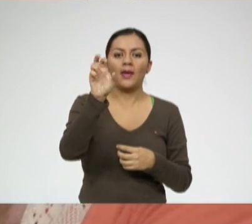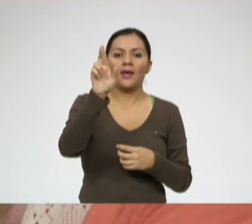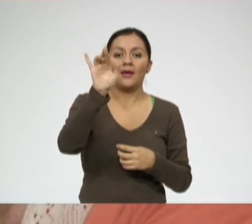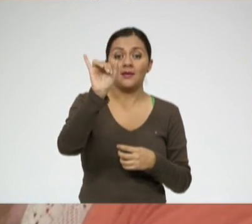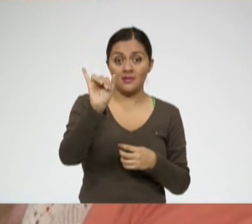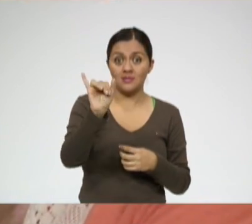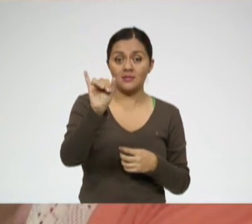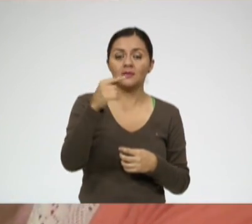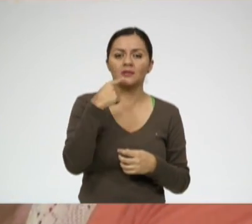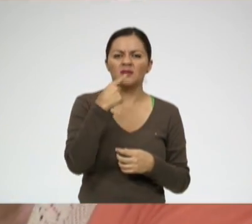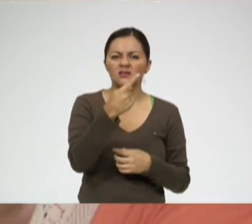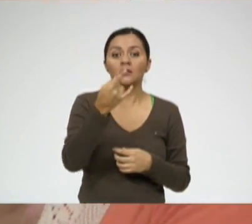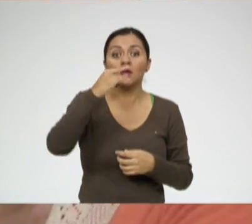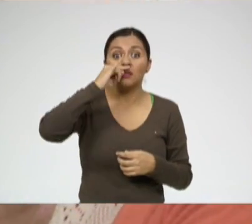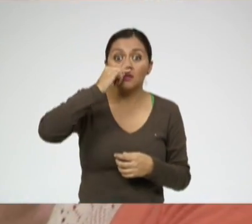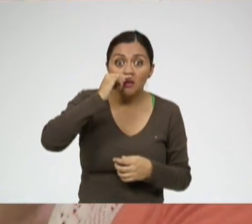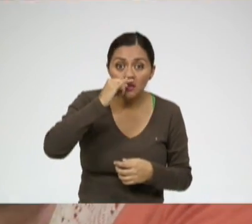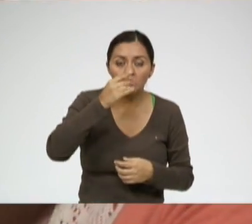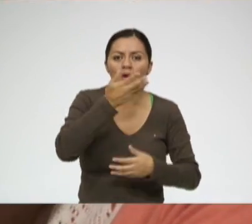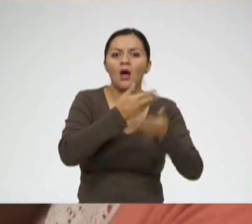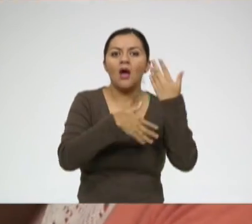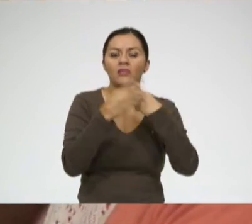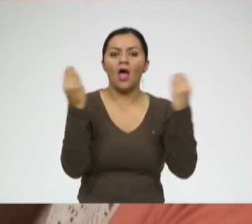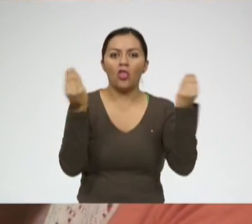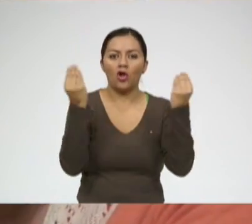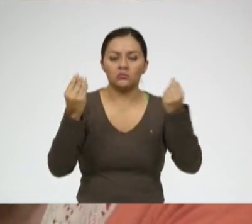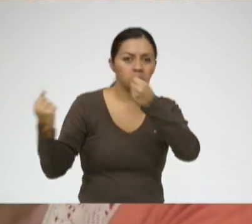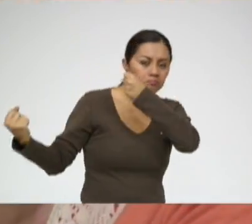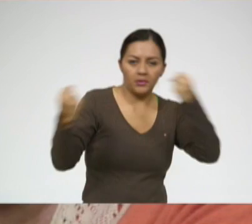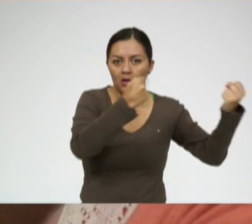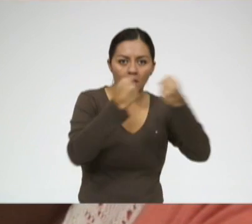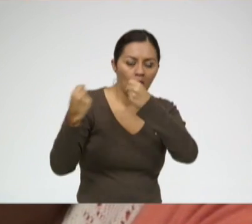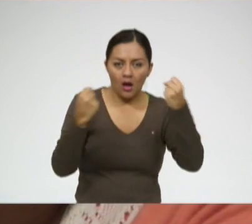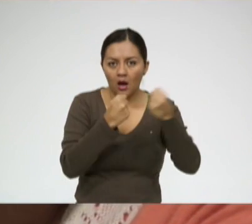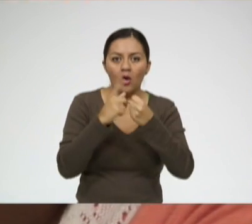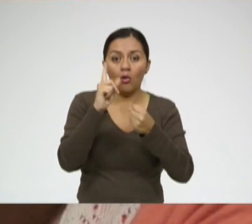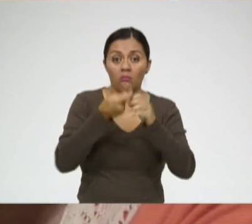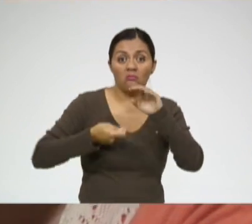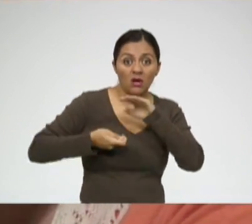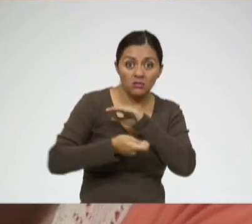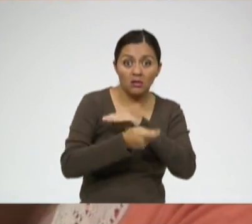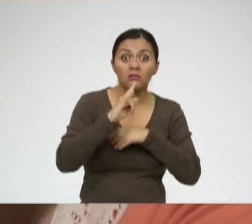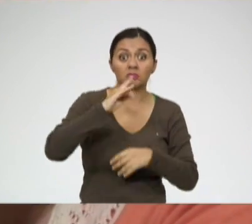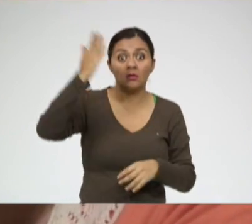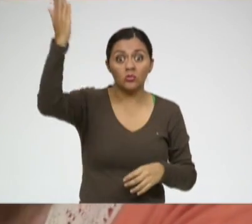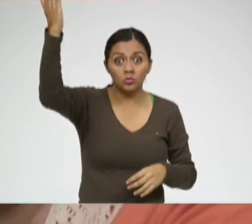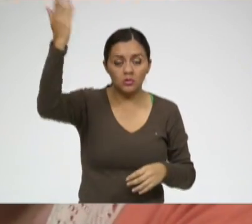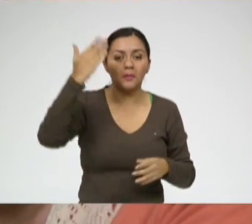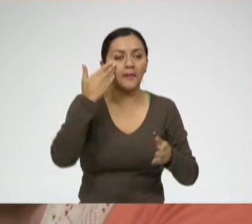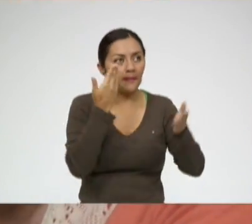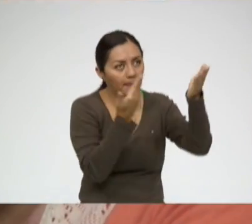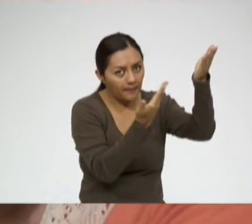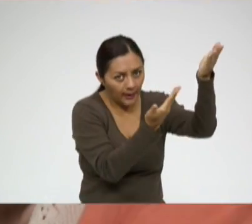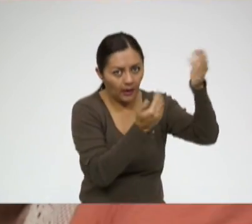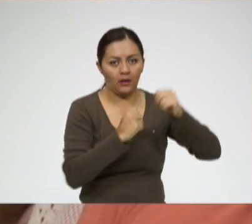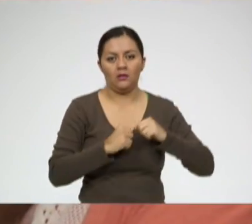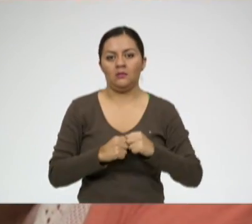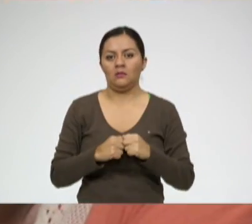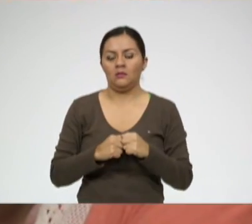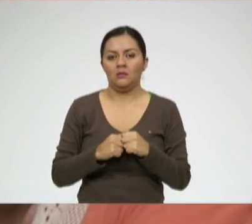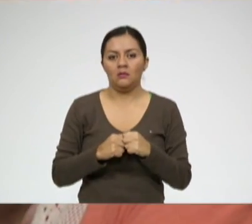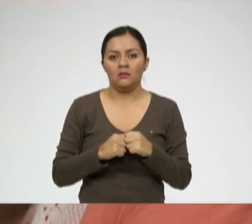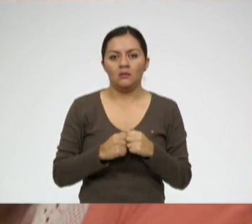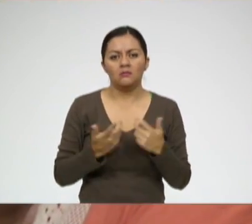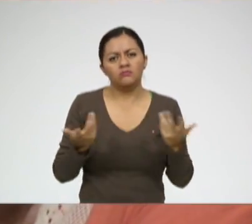casos de niños que a veces entre adolescentes hasta inclusive se han llegado a matar allá en los Estados Unidos, pues, ¿no? Siendo adolescentes